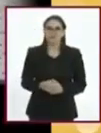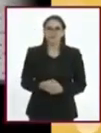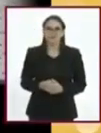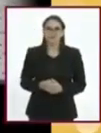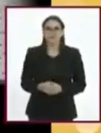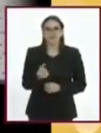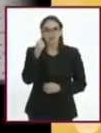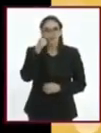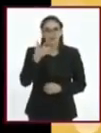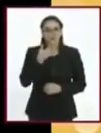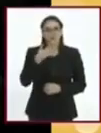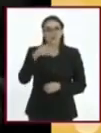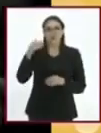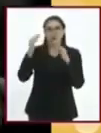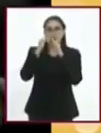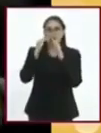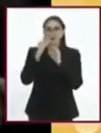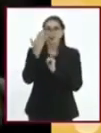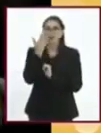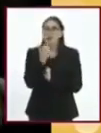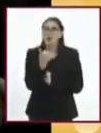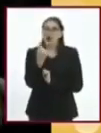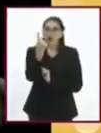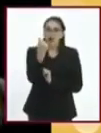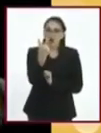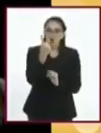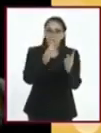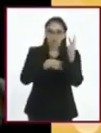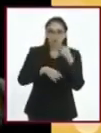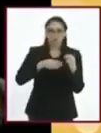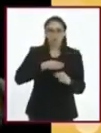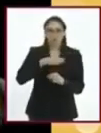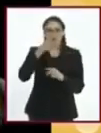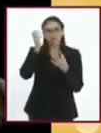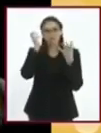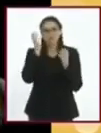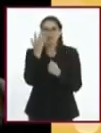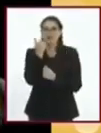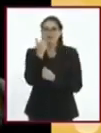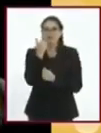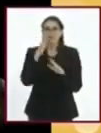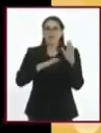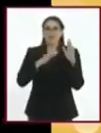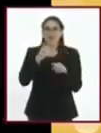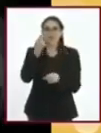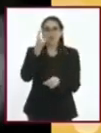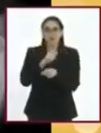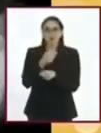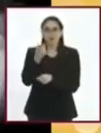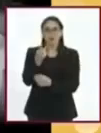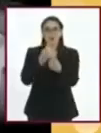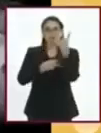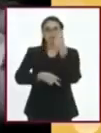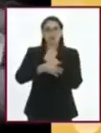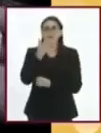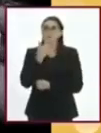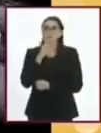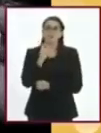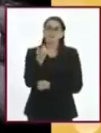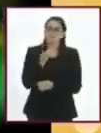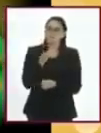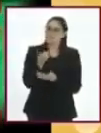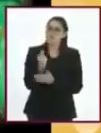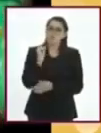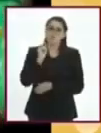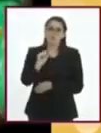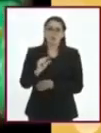la mitad de la población indígena ocupada gana menos de 2 salarios mínimos al día. El índice de desarrollo humano indígena